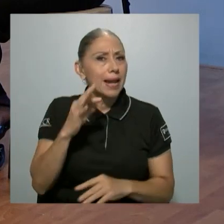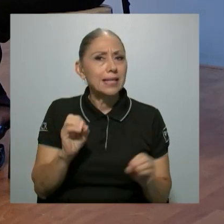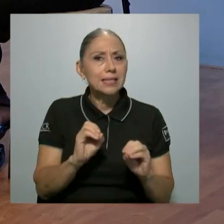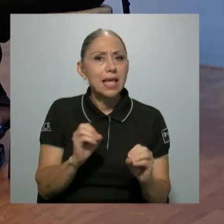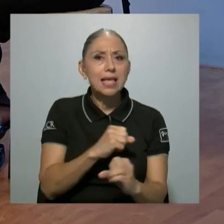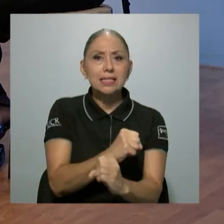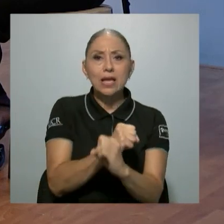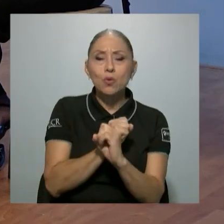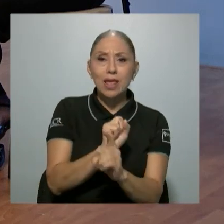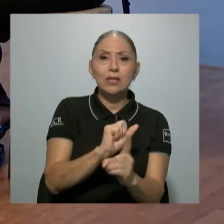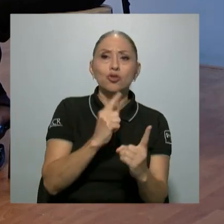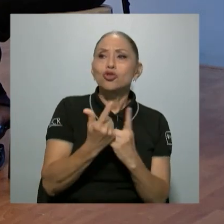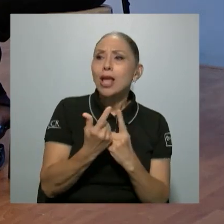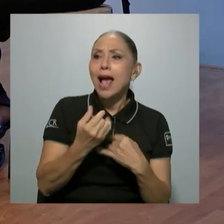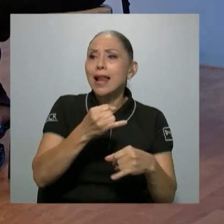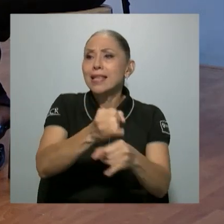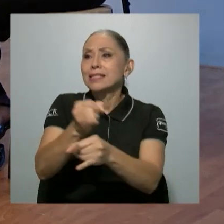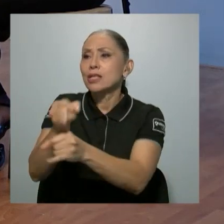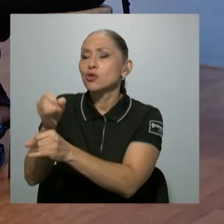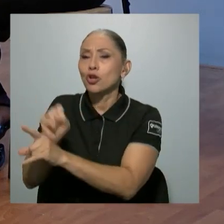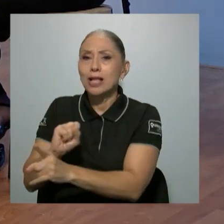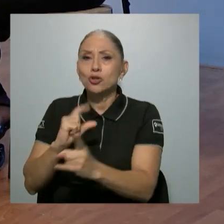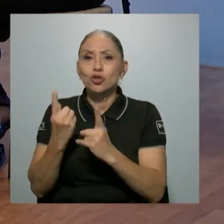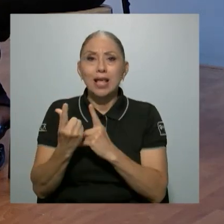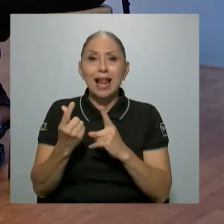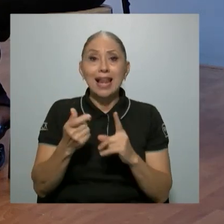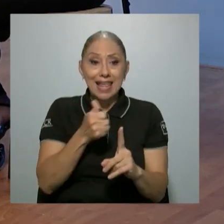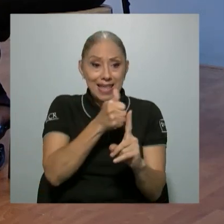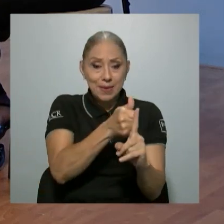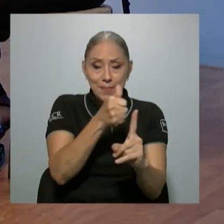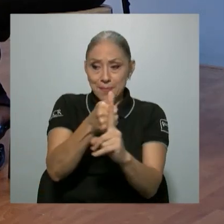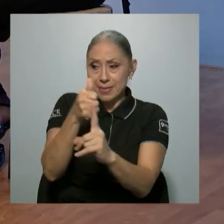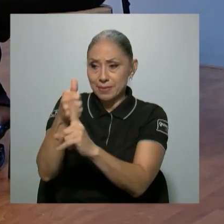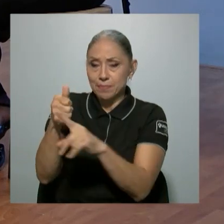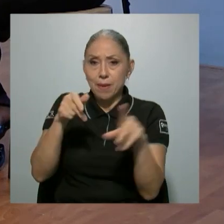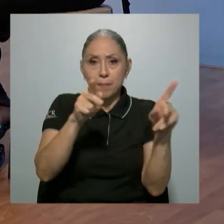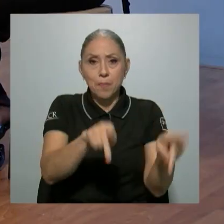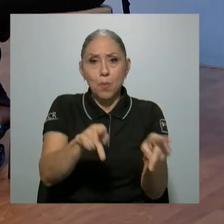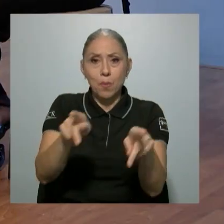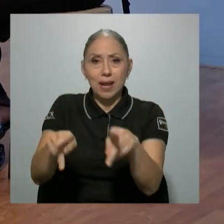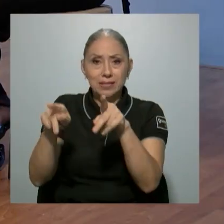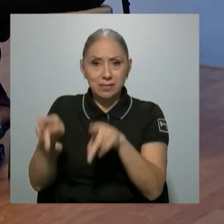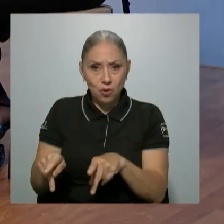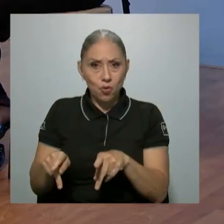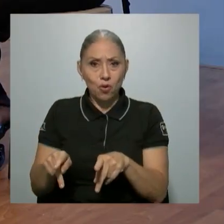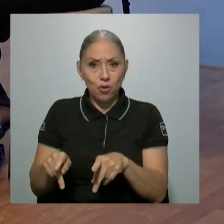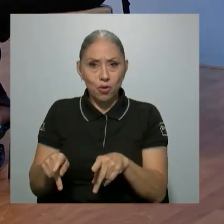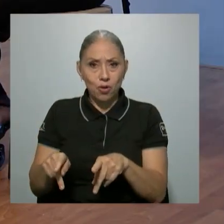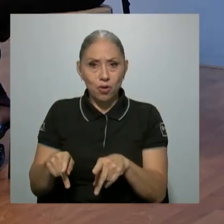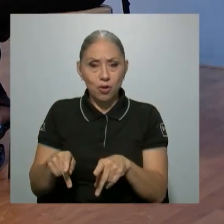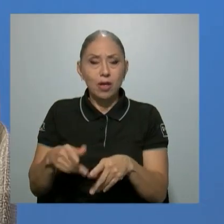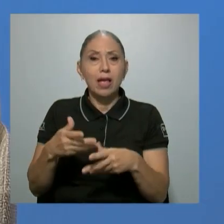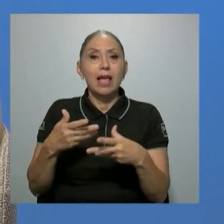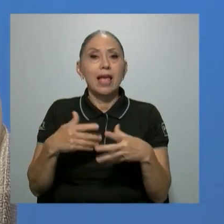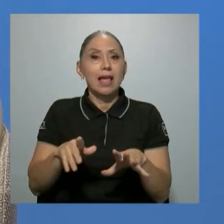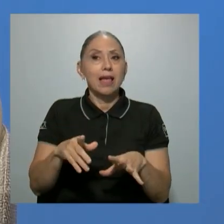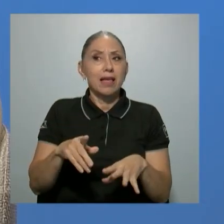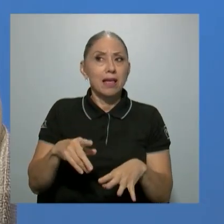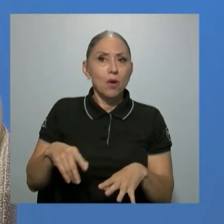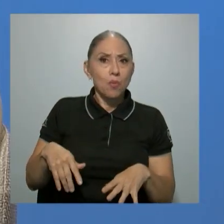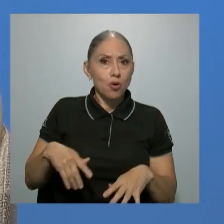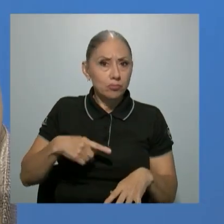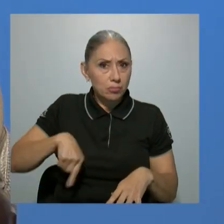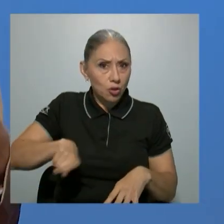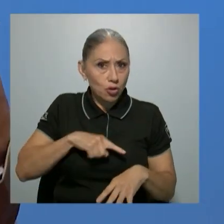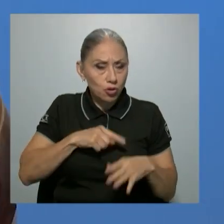institucionalidad social y la población, porque esto también incide, o sea, tiene que ver con la población, nos estemos preparando